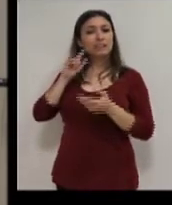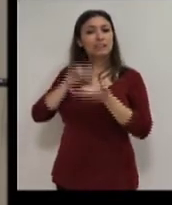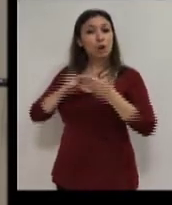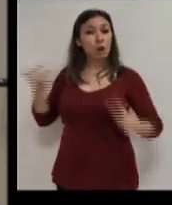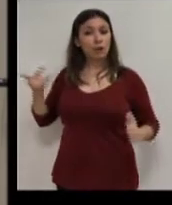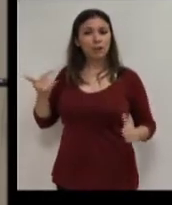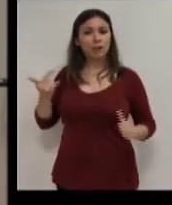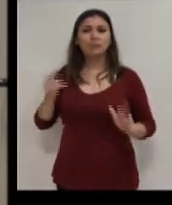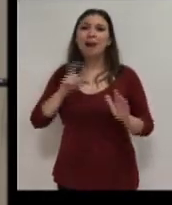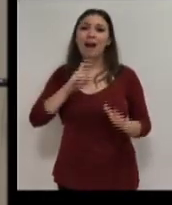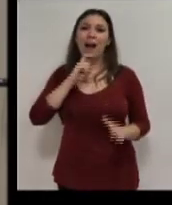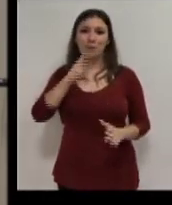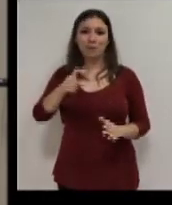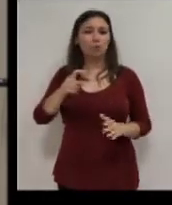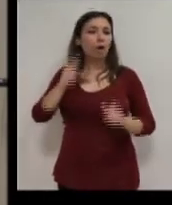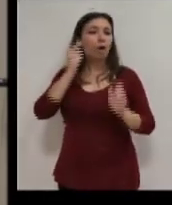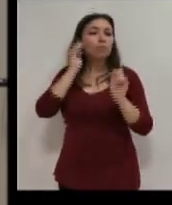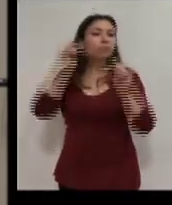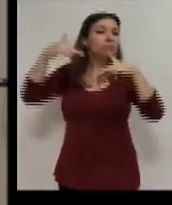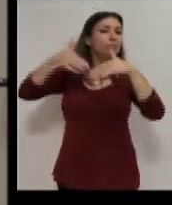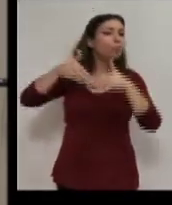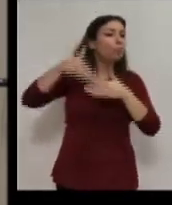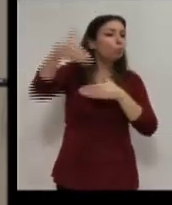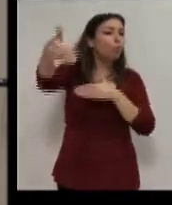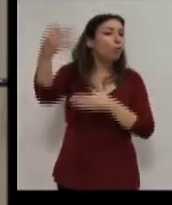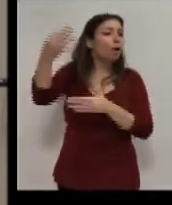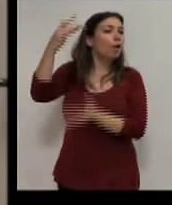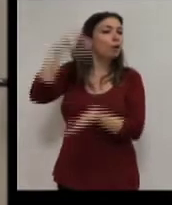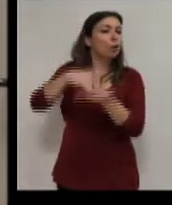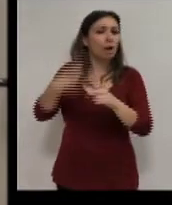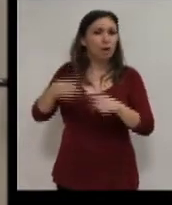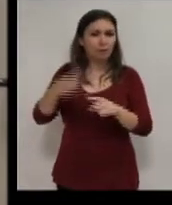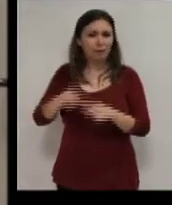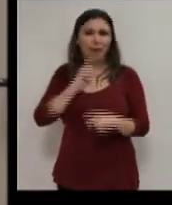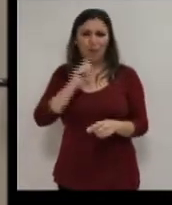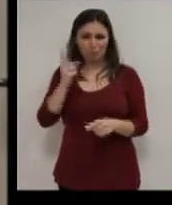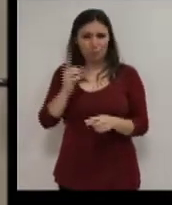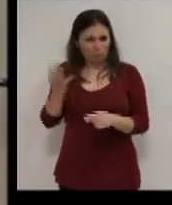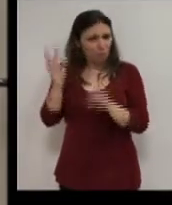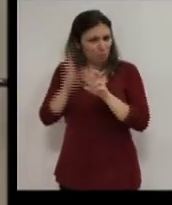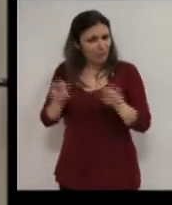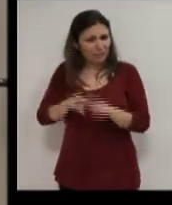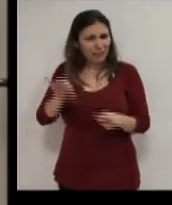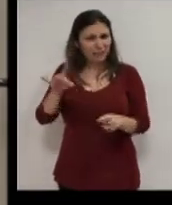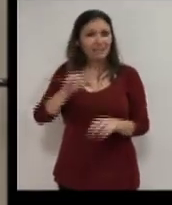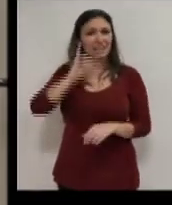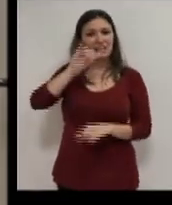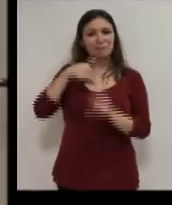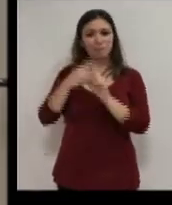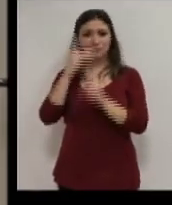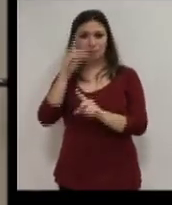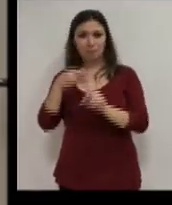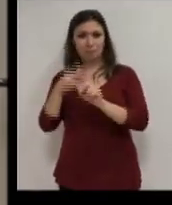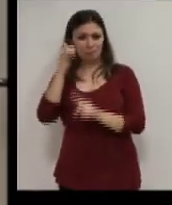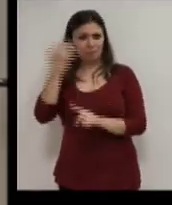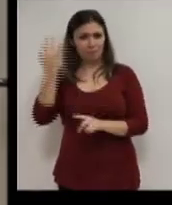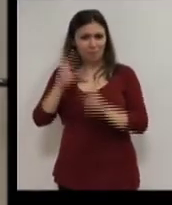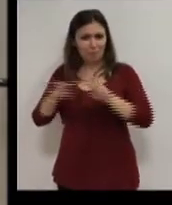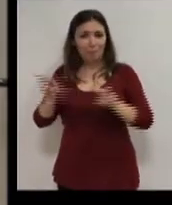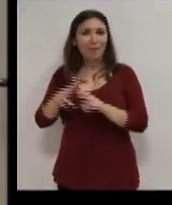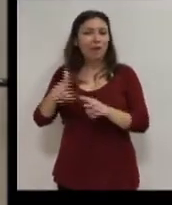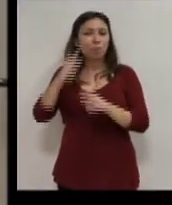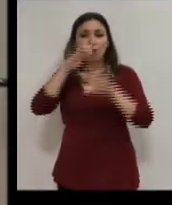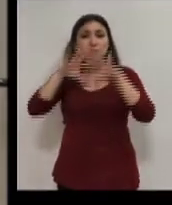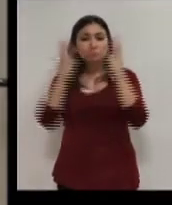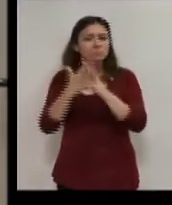las que denominamos nuevas tecnologías, advirtiendo esto, que no se trata de futurismo ni cosas esotéricas, que tampoco tenemos que renunciar a investigar, al